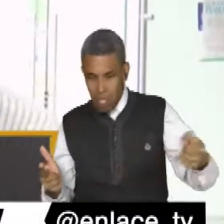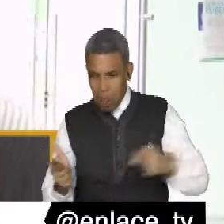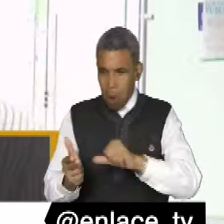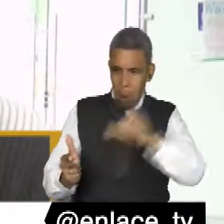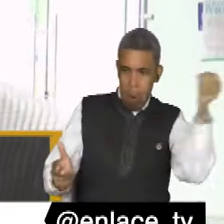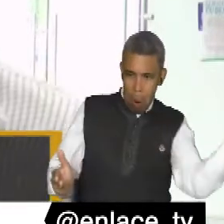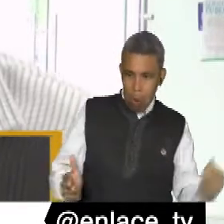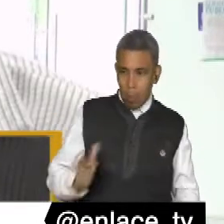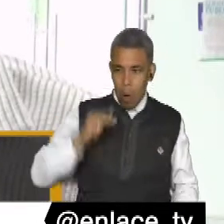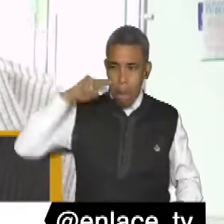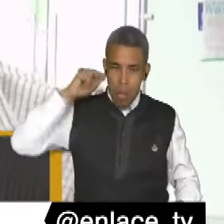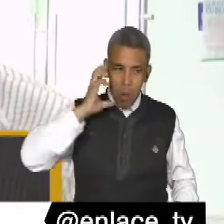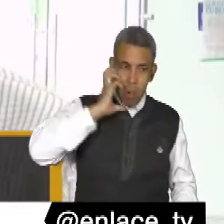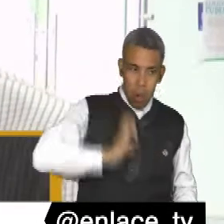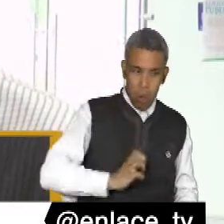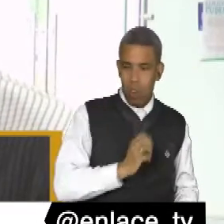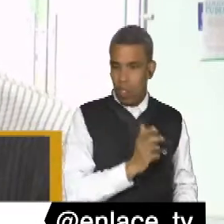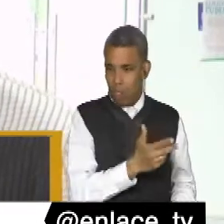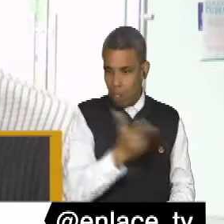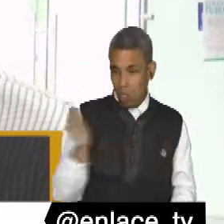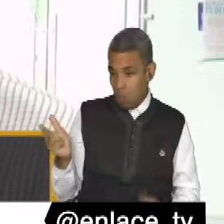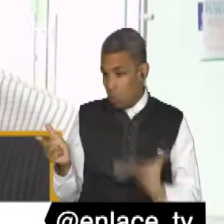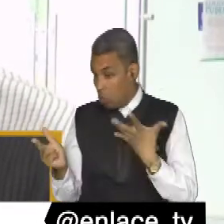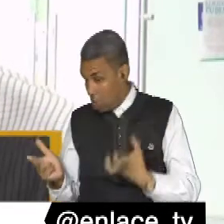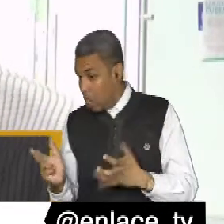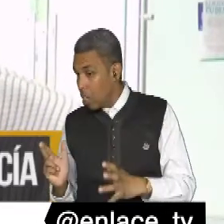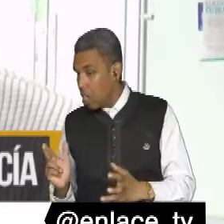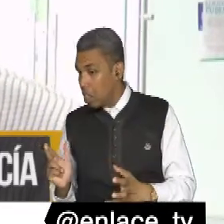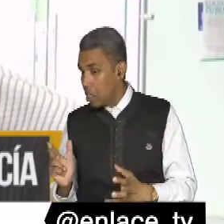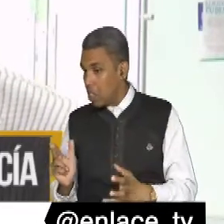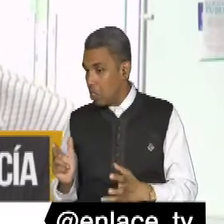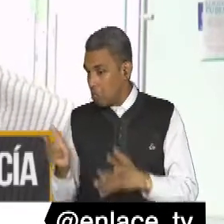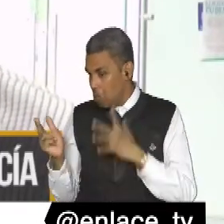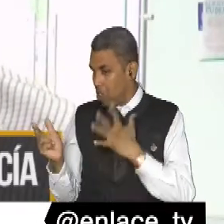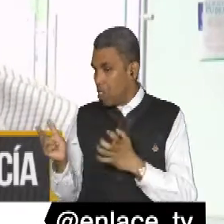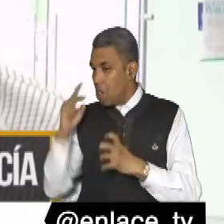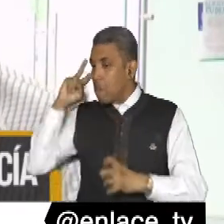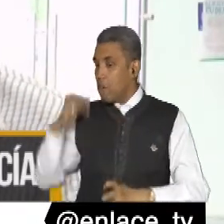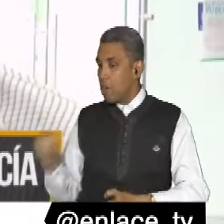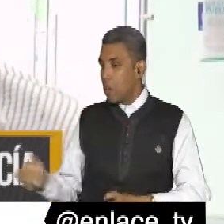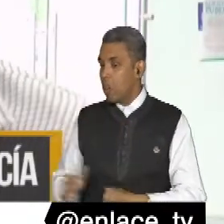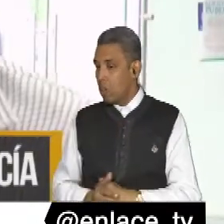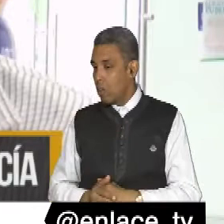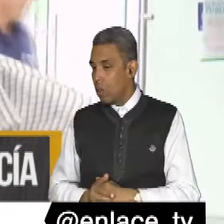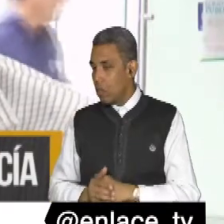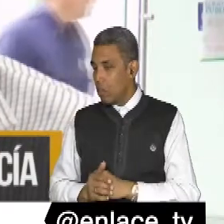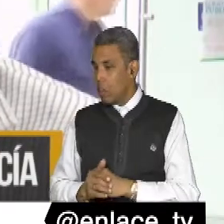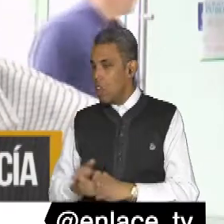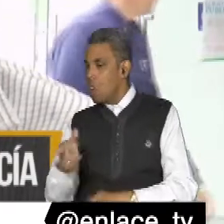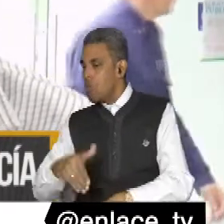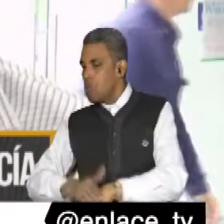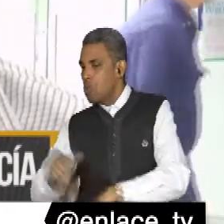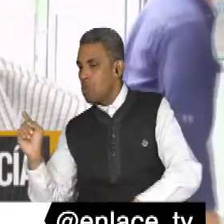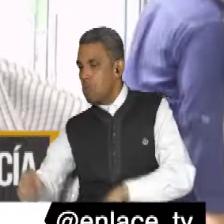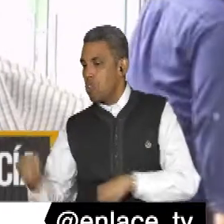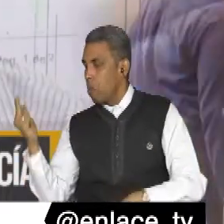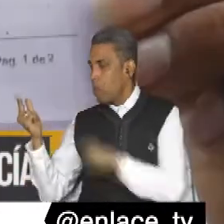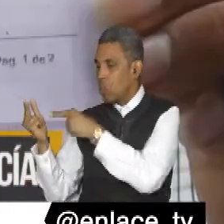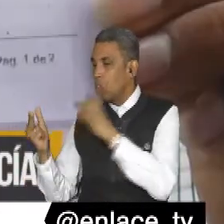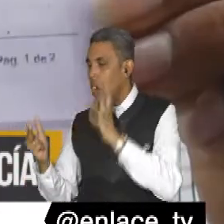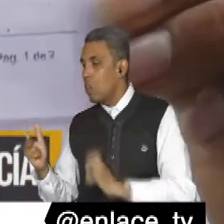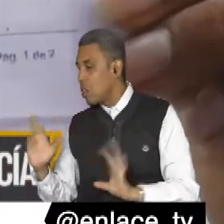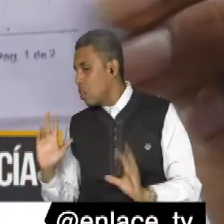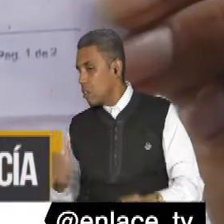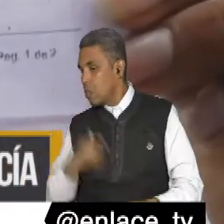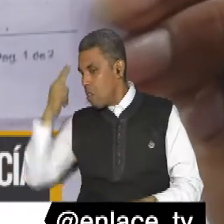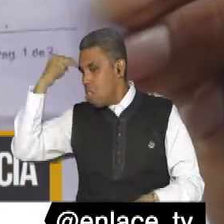Entonces la denuncia es eso, de que es un abuso de autoridad porque nunca nos dieron el por qué nos llevaban capturados, nos golpearon como si fuéramos ladrones.